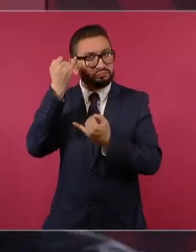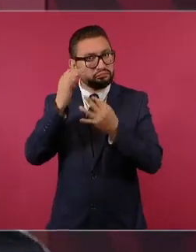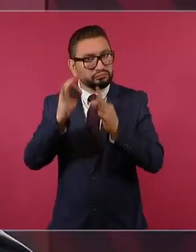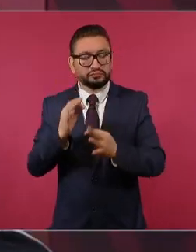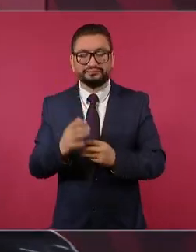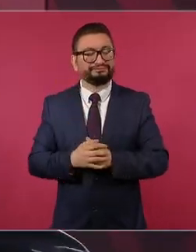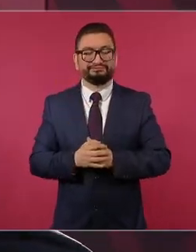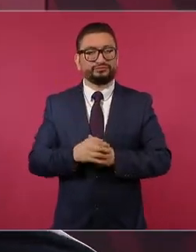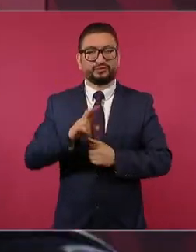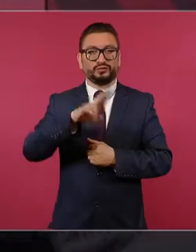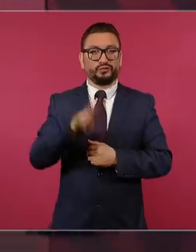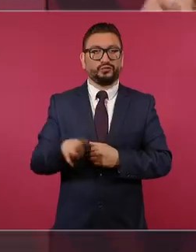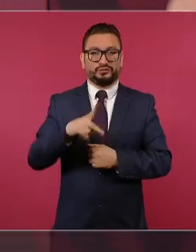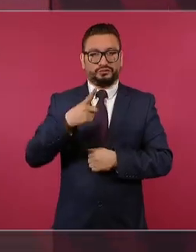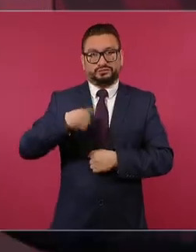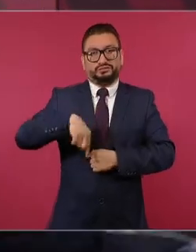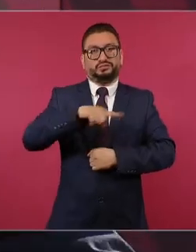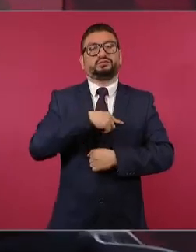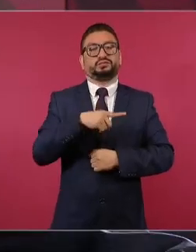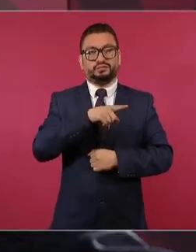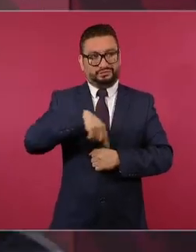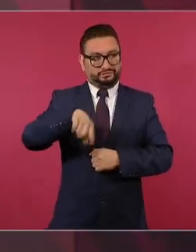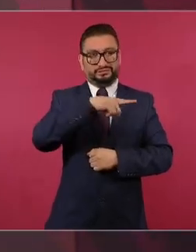Nosotros, imagínense,